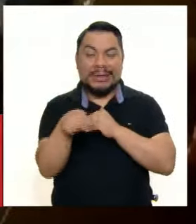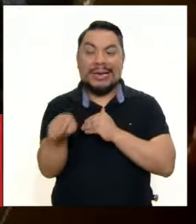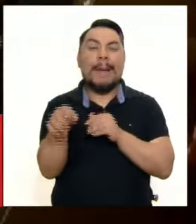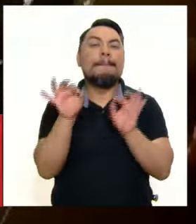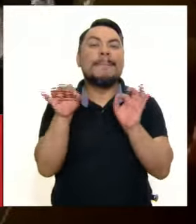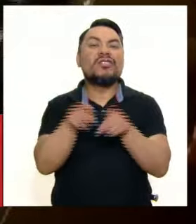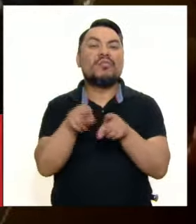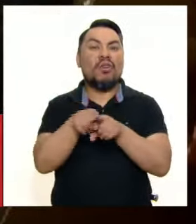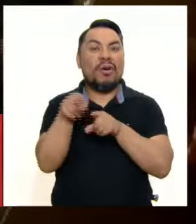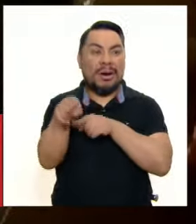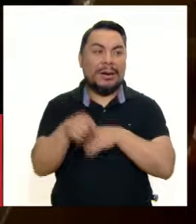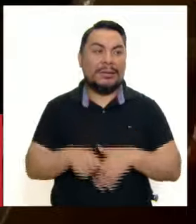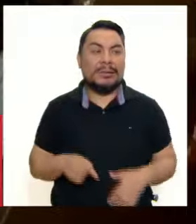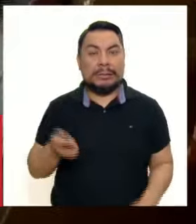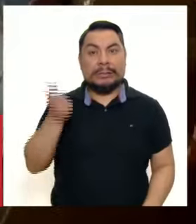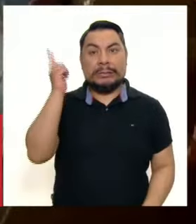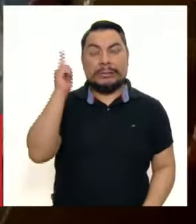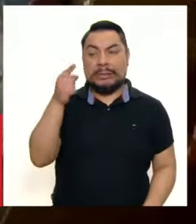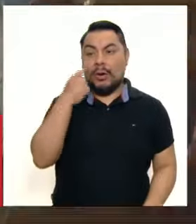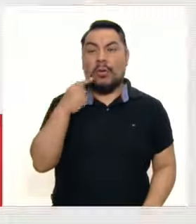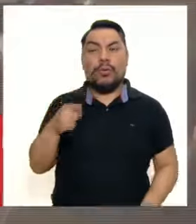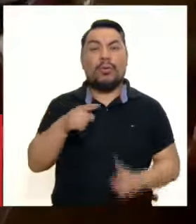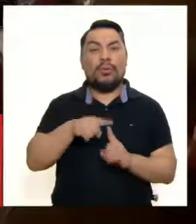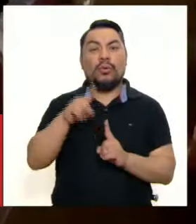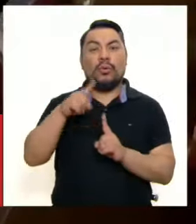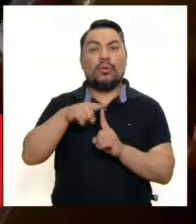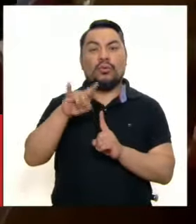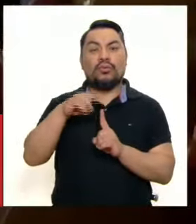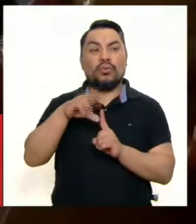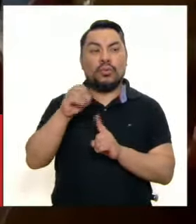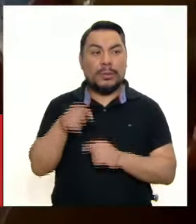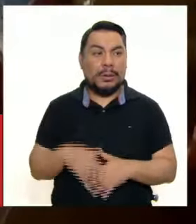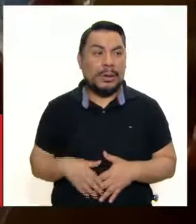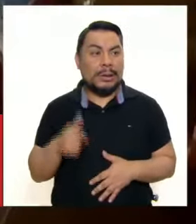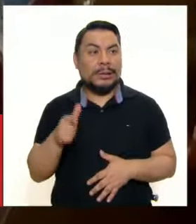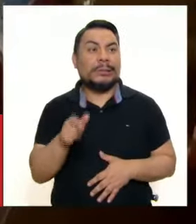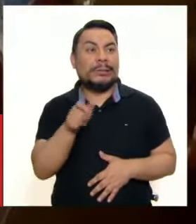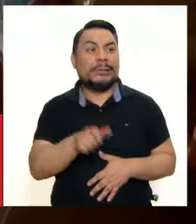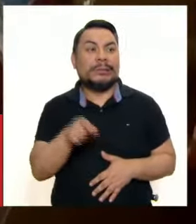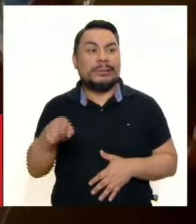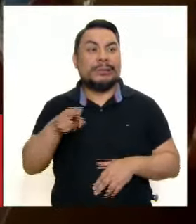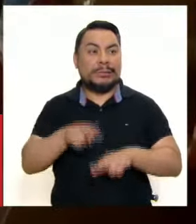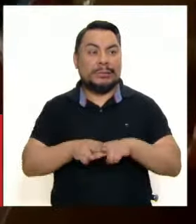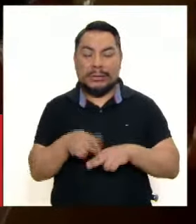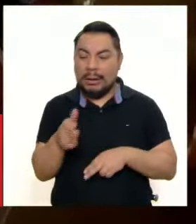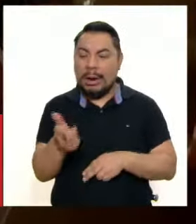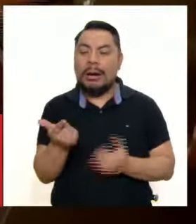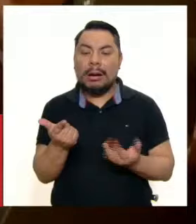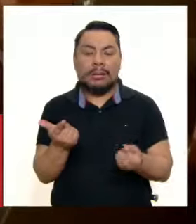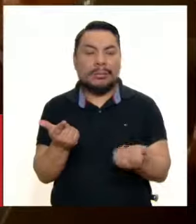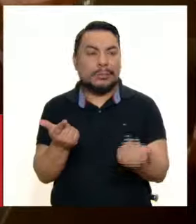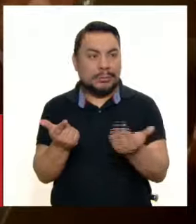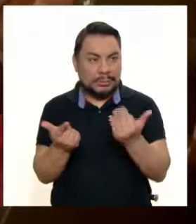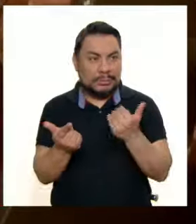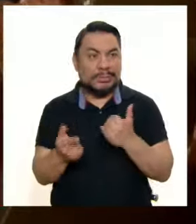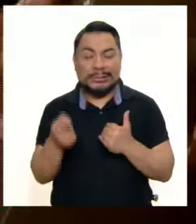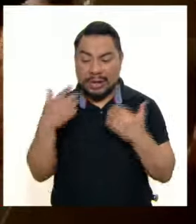video, donde el cabecilla, alias Tuto, amenaza a los comensales con la misma ropa